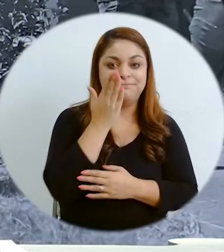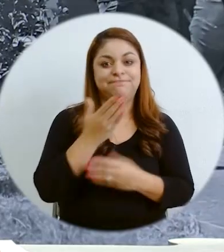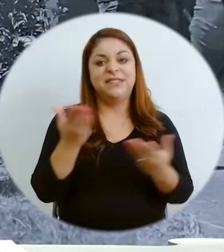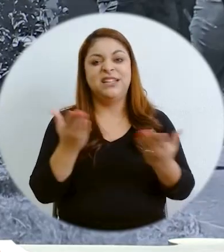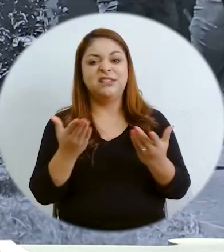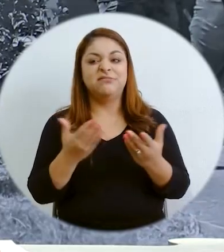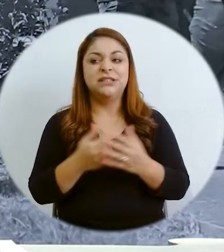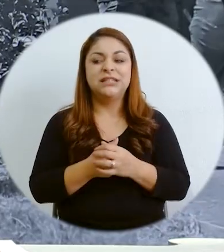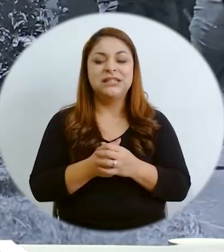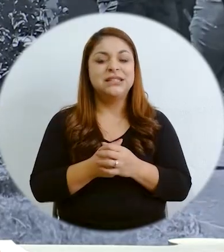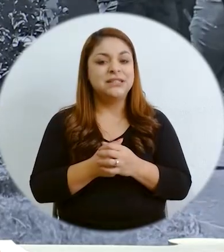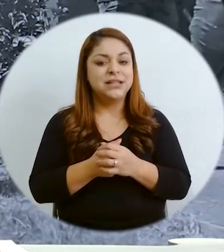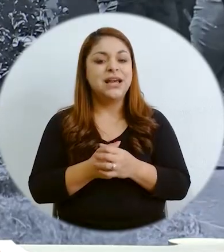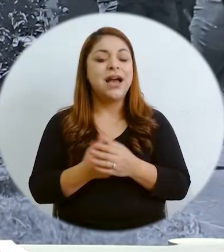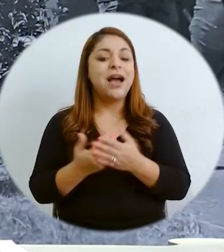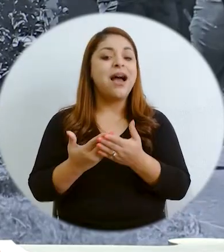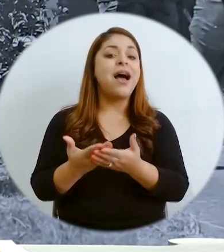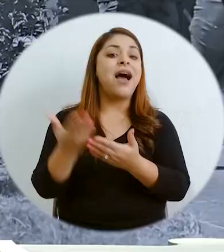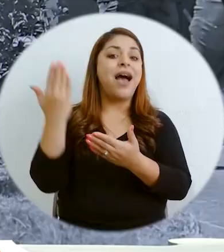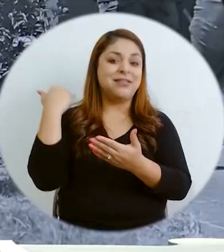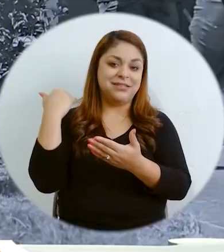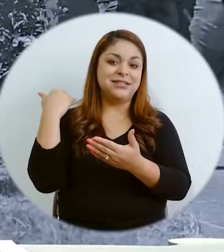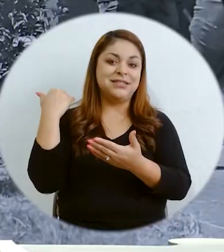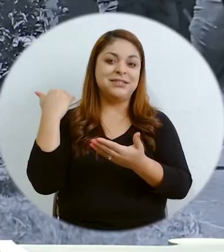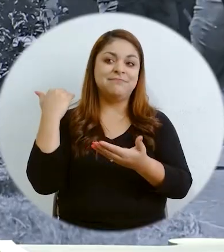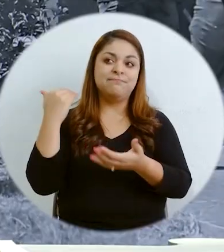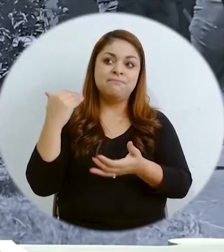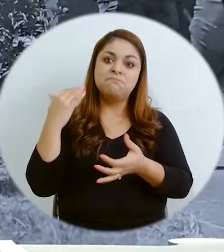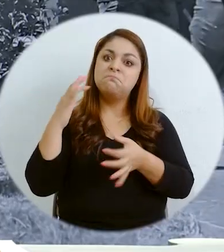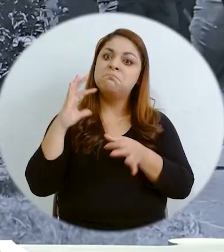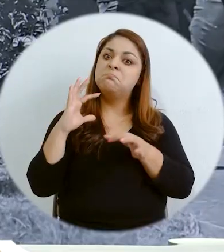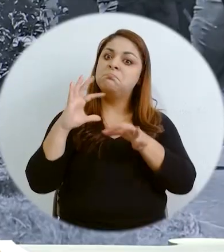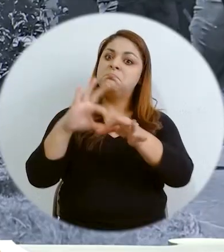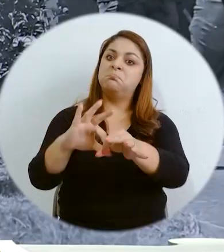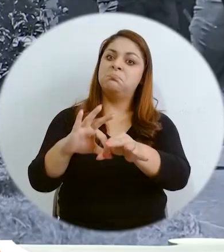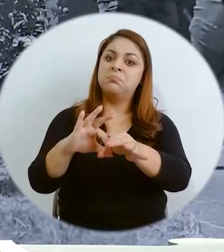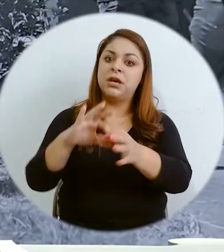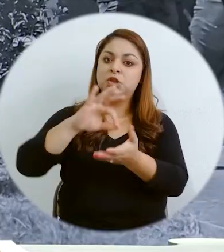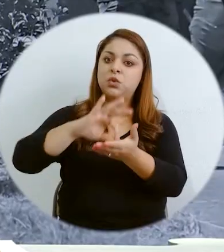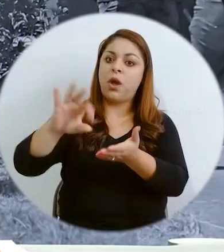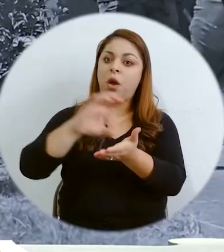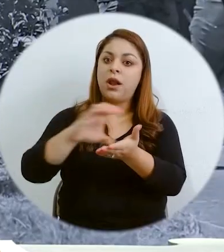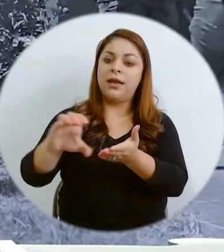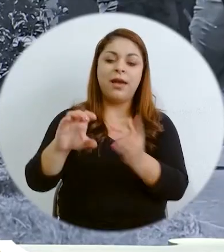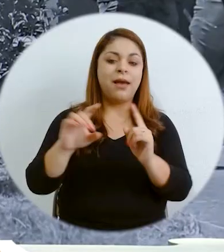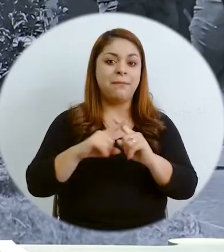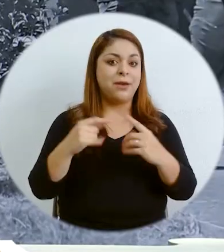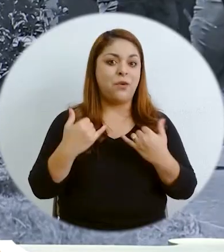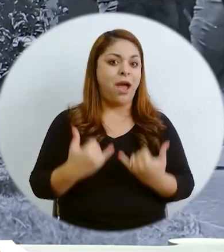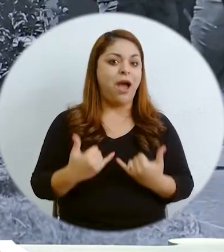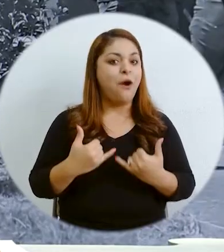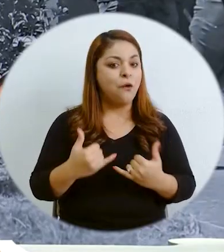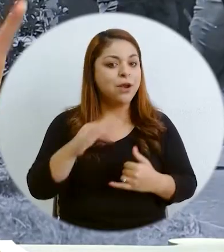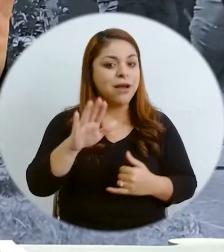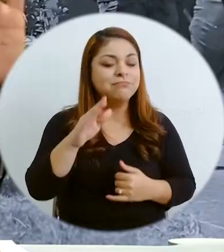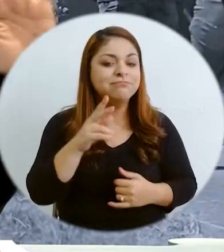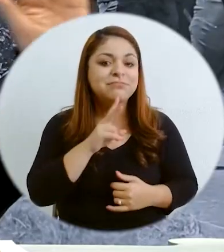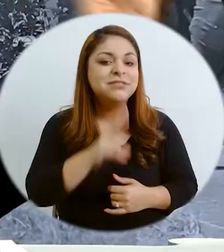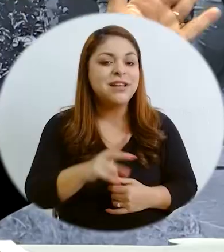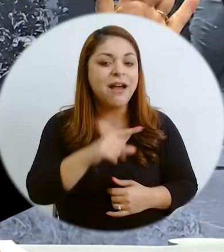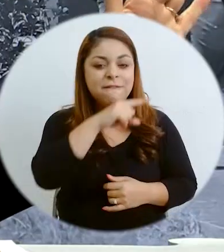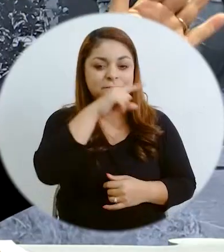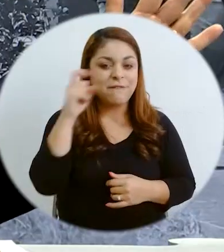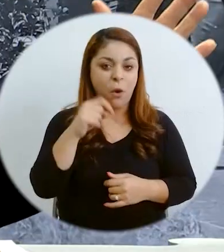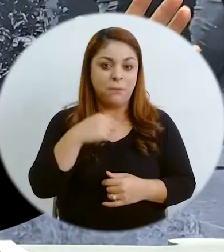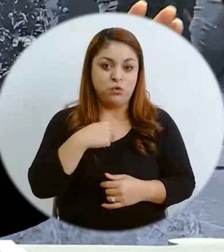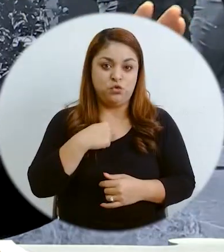familia, que hasta qué punto antes eran aliados del centro educativo y hoy nada más lo ven, y va a sonar horrible